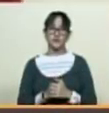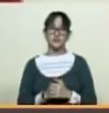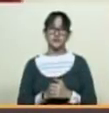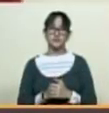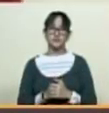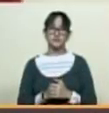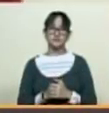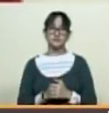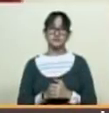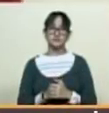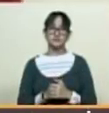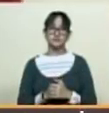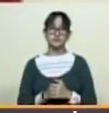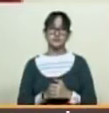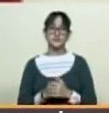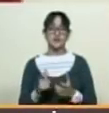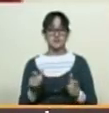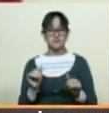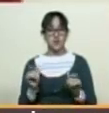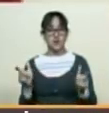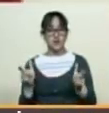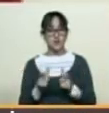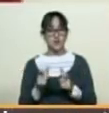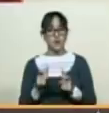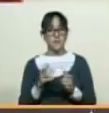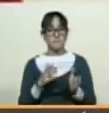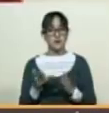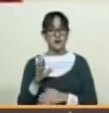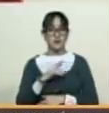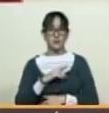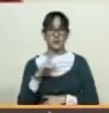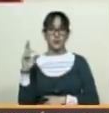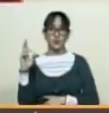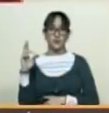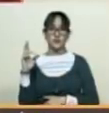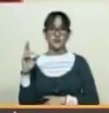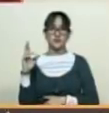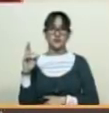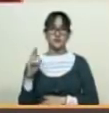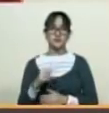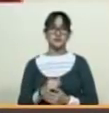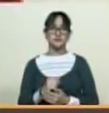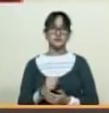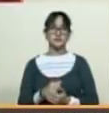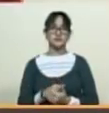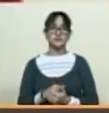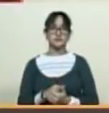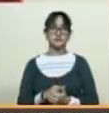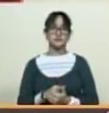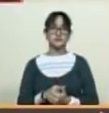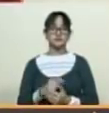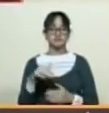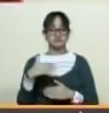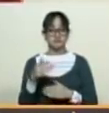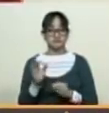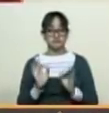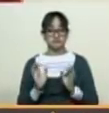de campaña y queda la reunión del Plan República, que como dije, son programadas en las próximas semanas.